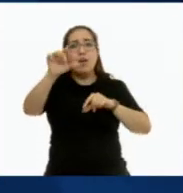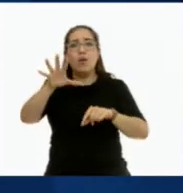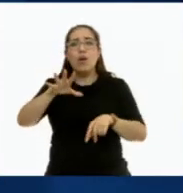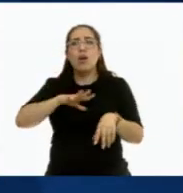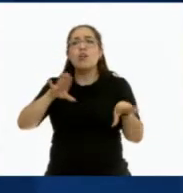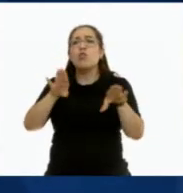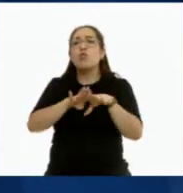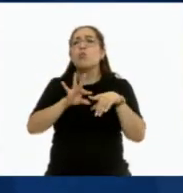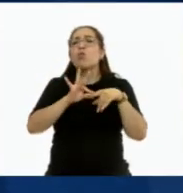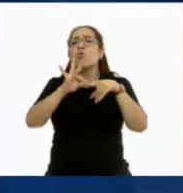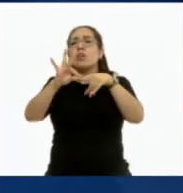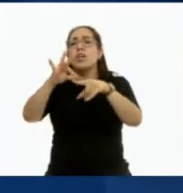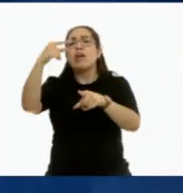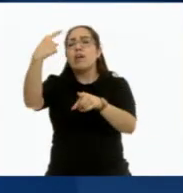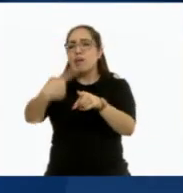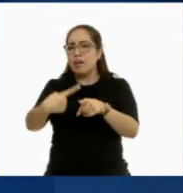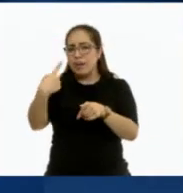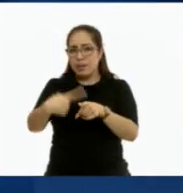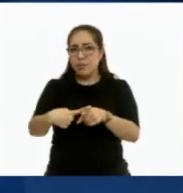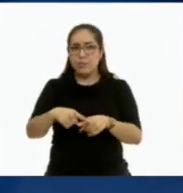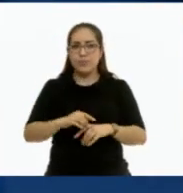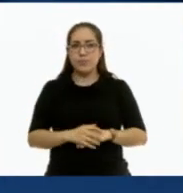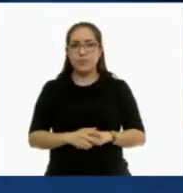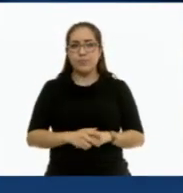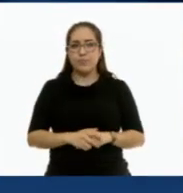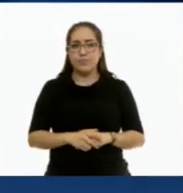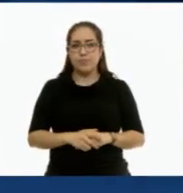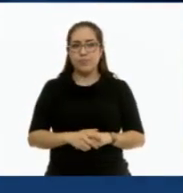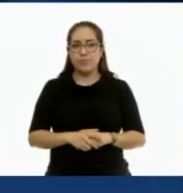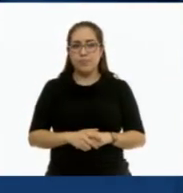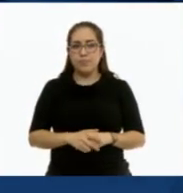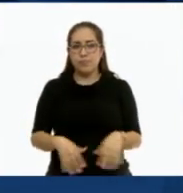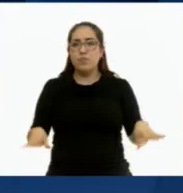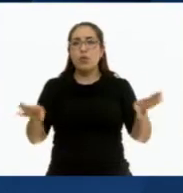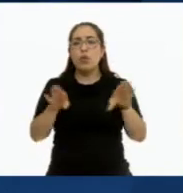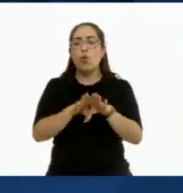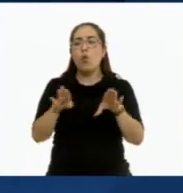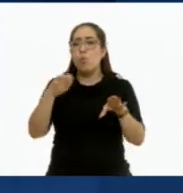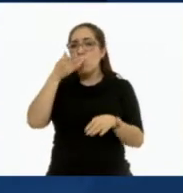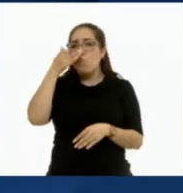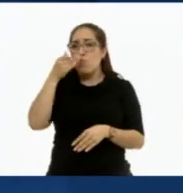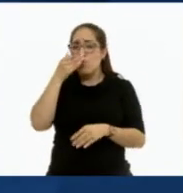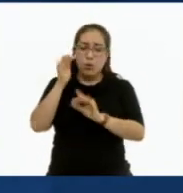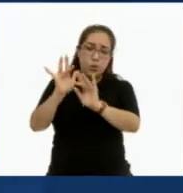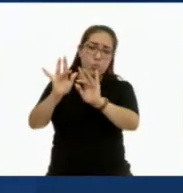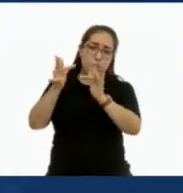vuela? ¿De qué suspende el picaflor su simetría deslumbrante?